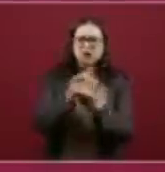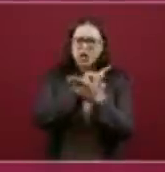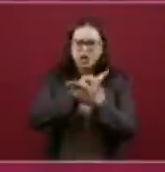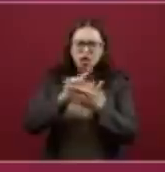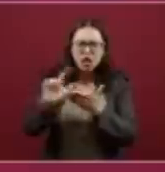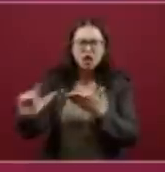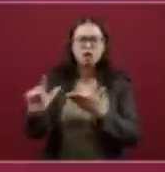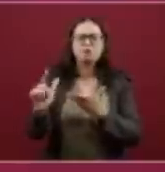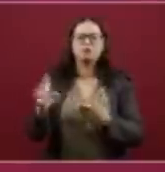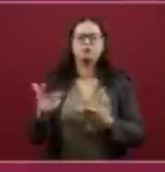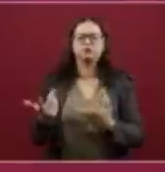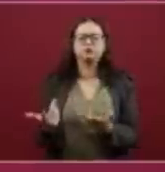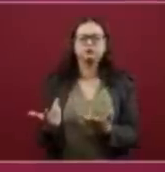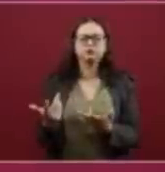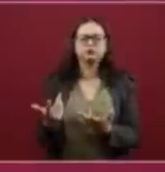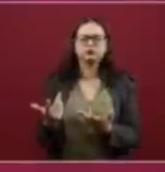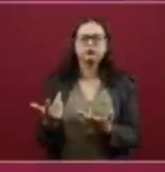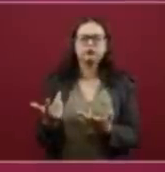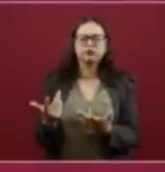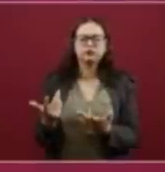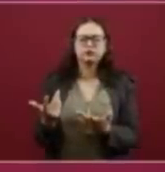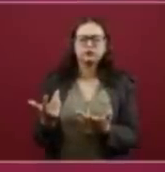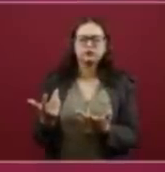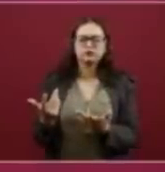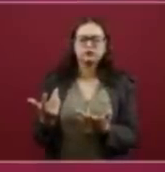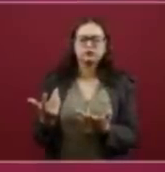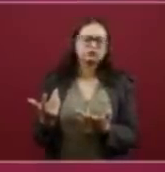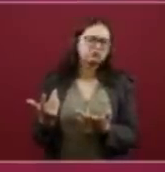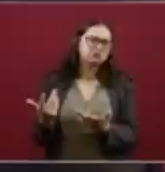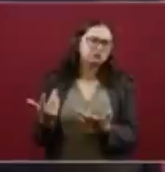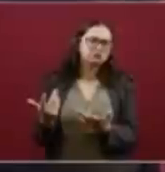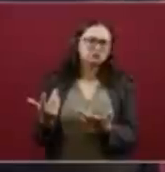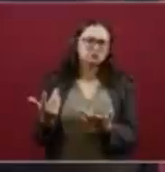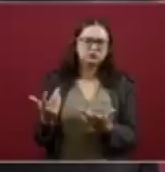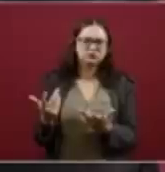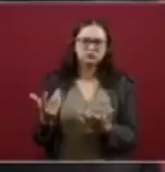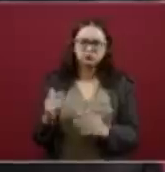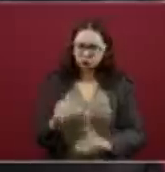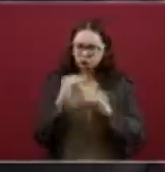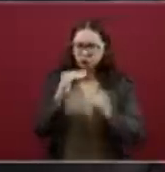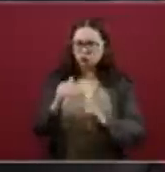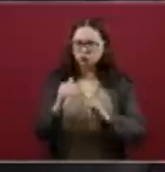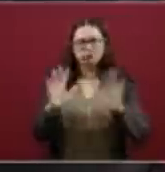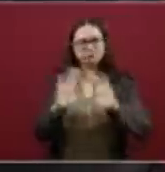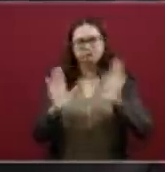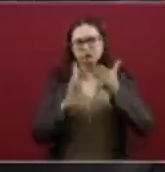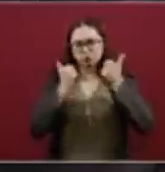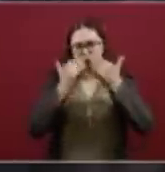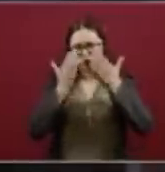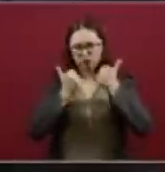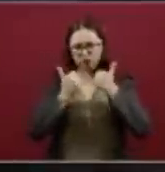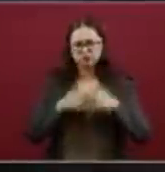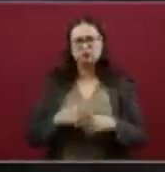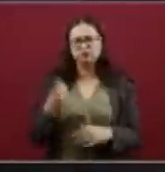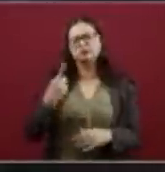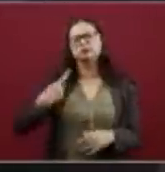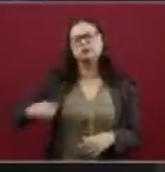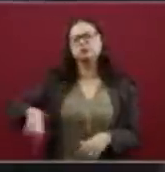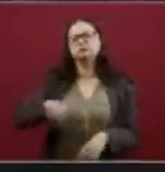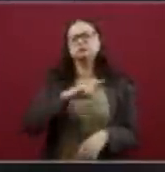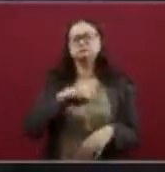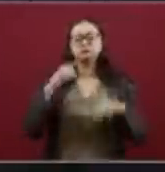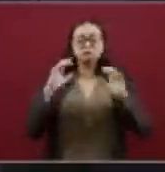limpias, no hay ninguna limitación en ese sentido. Estamos nada